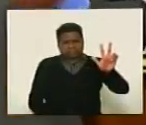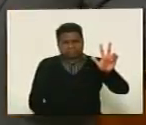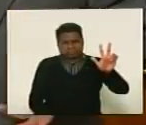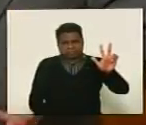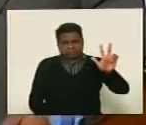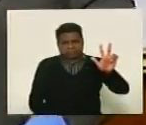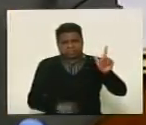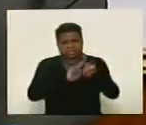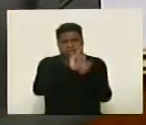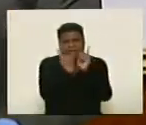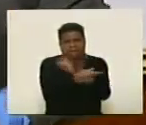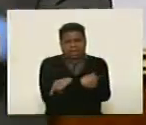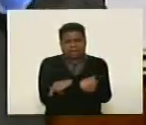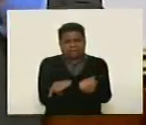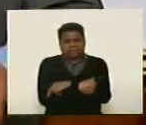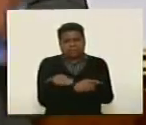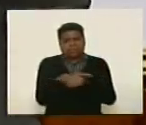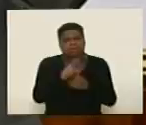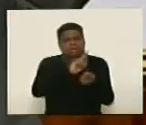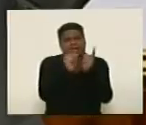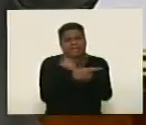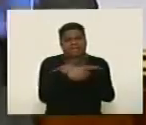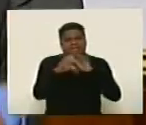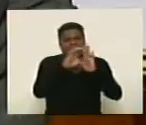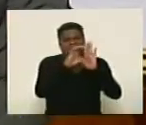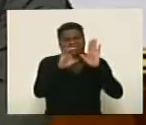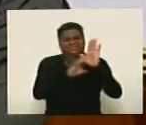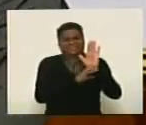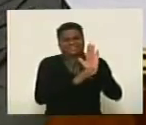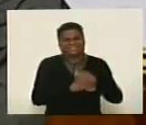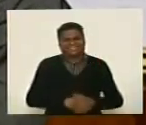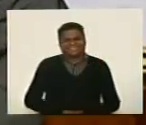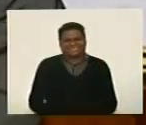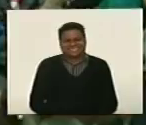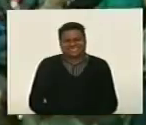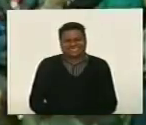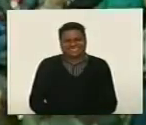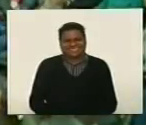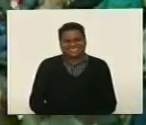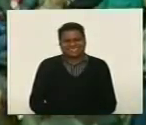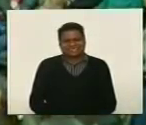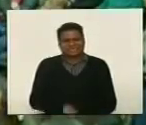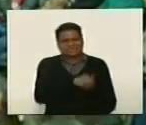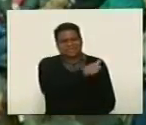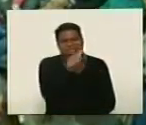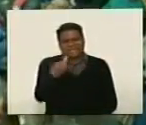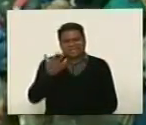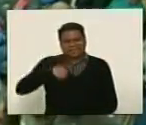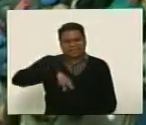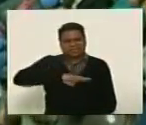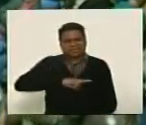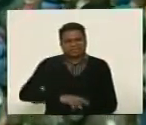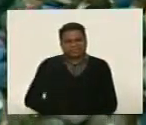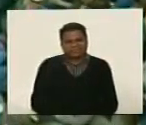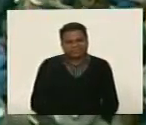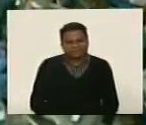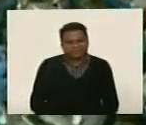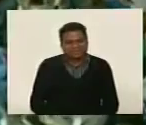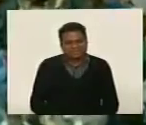de modificar nuestra constitución. Por cierto, que en cada uno de esos artículos,